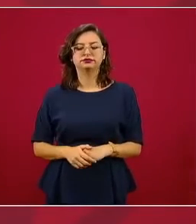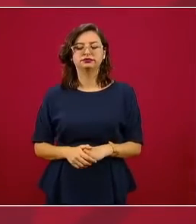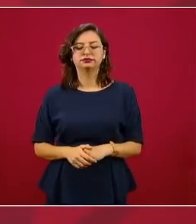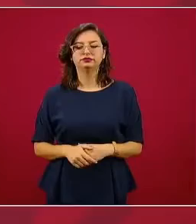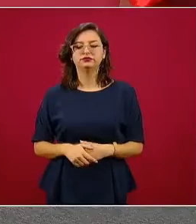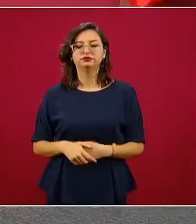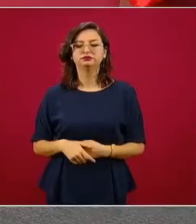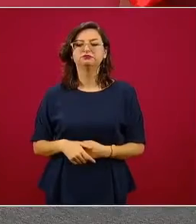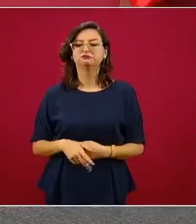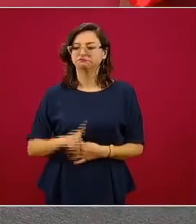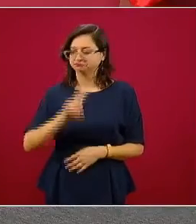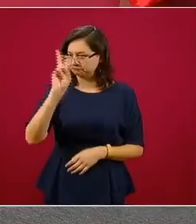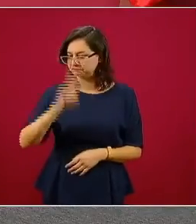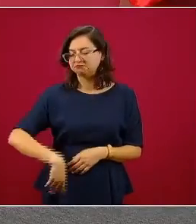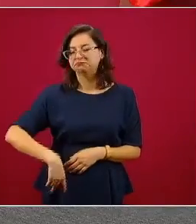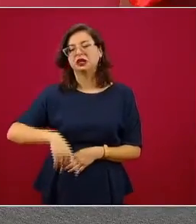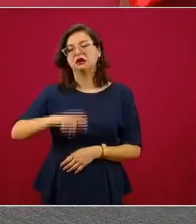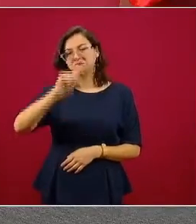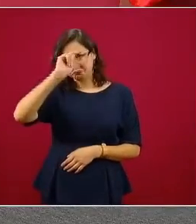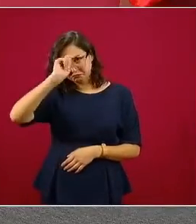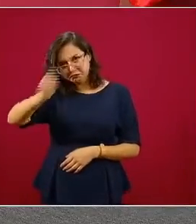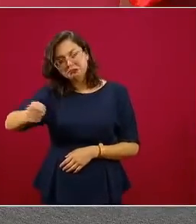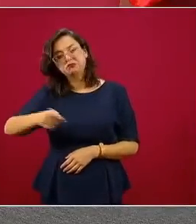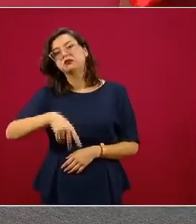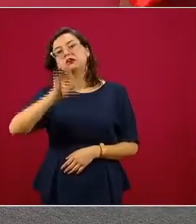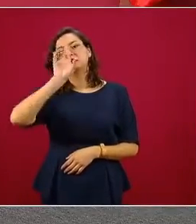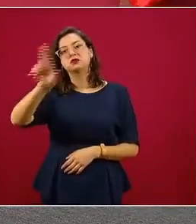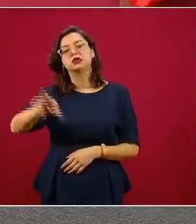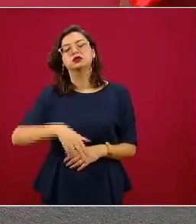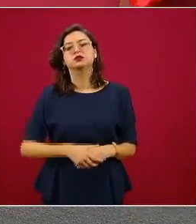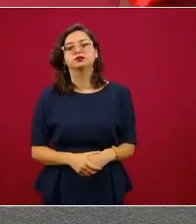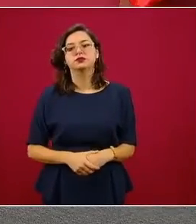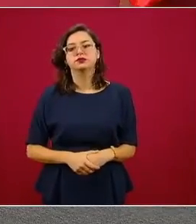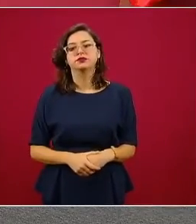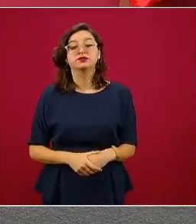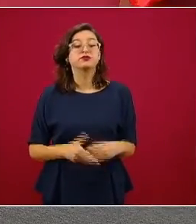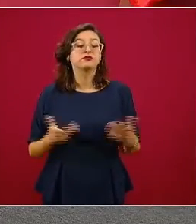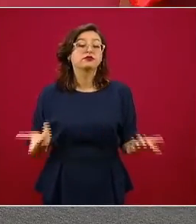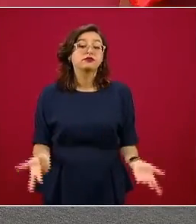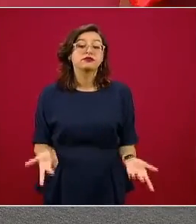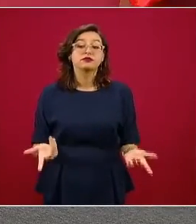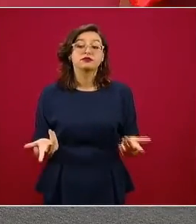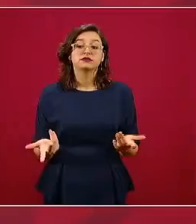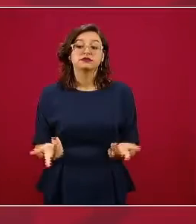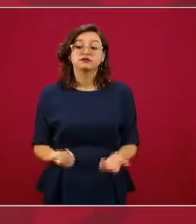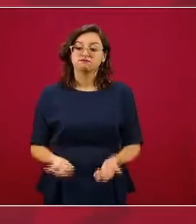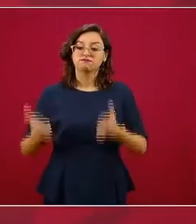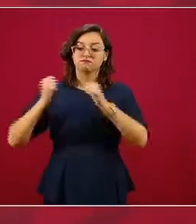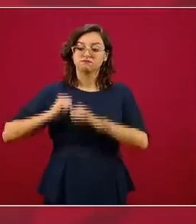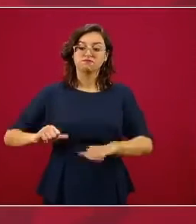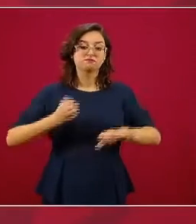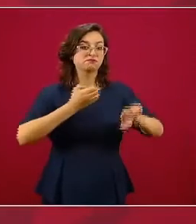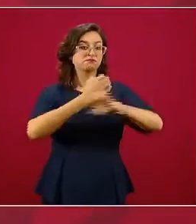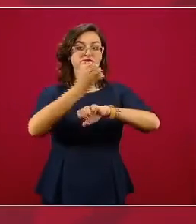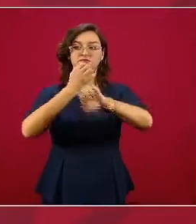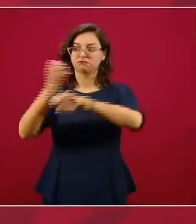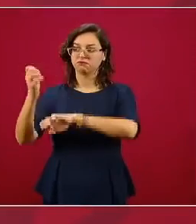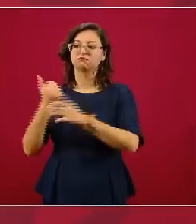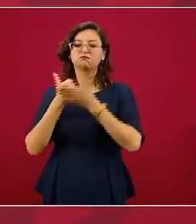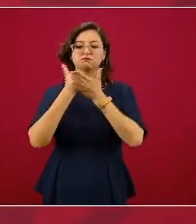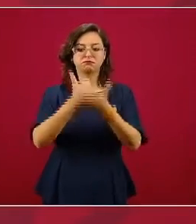Honor a quien honor merece. Entonces, las autoridades locales ayudan mucho. Bueno, en el caso